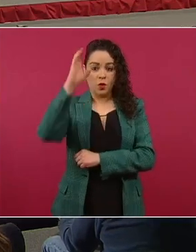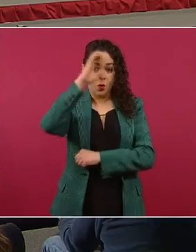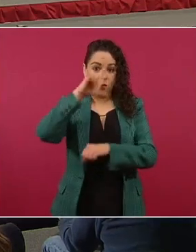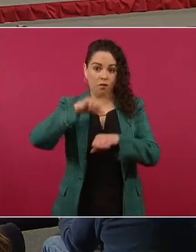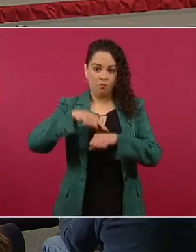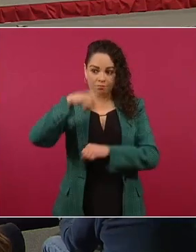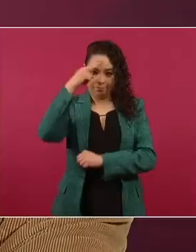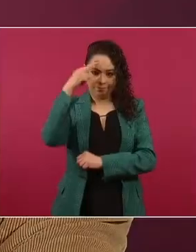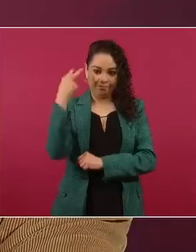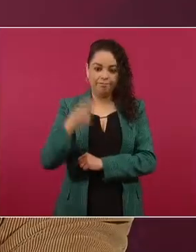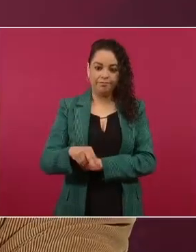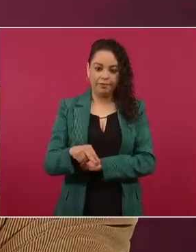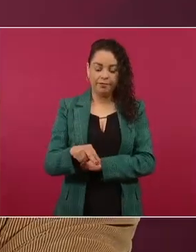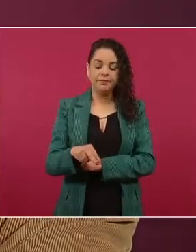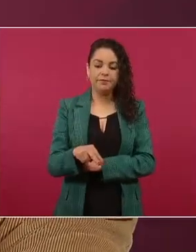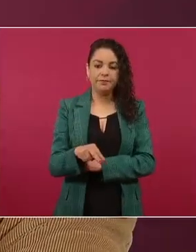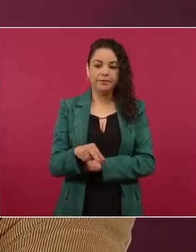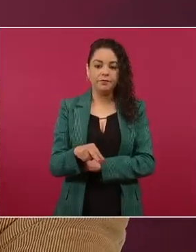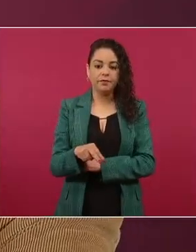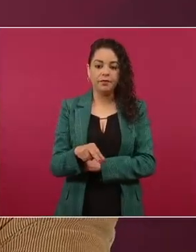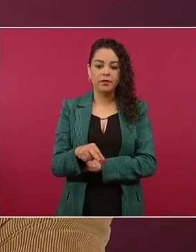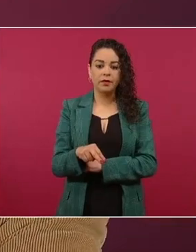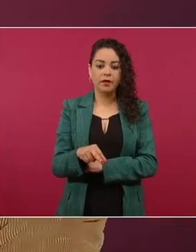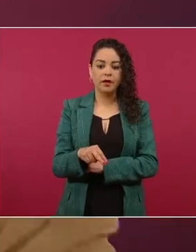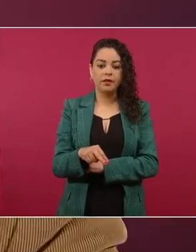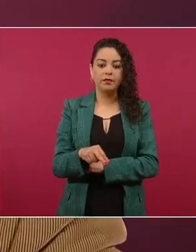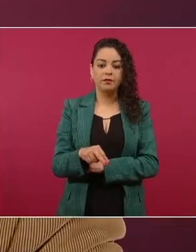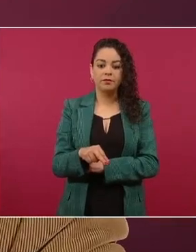este tramo que pudimos recuperar